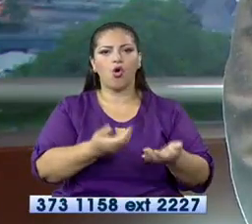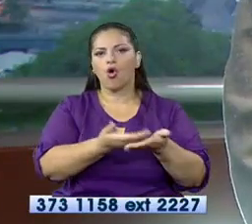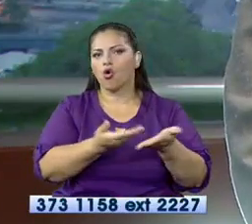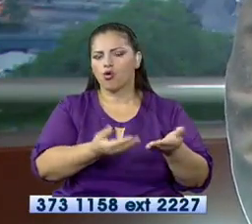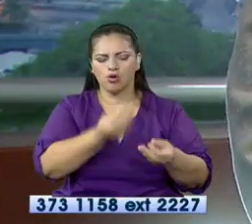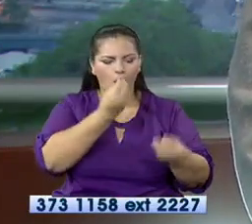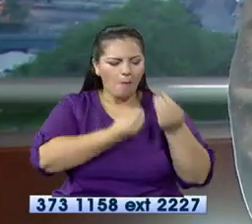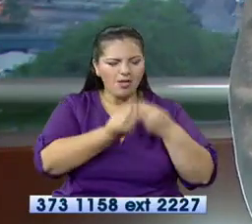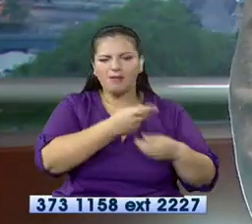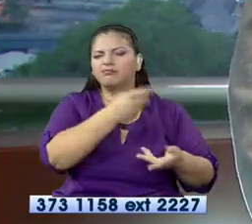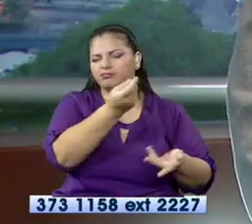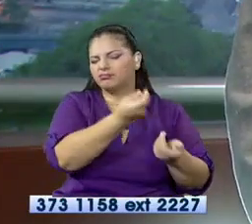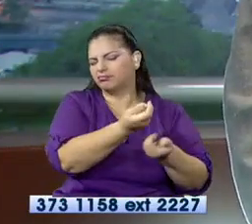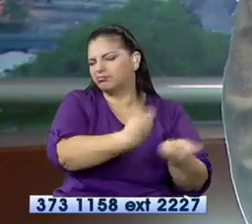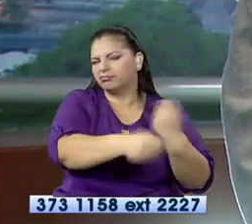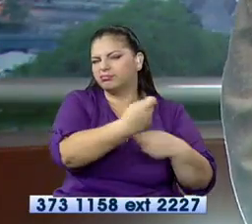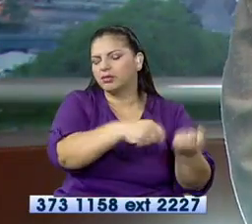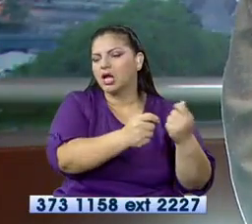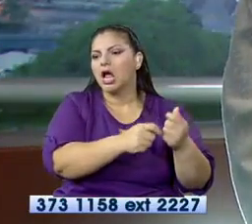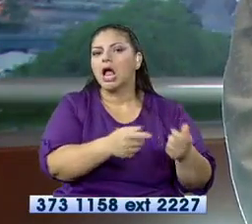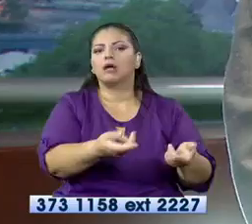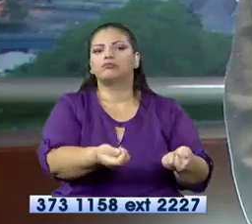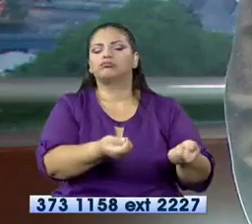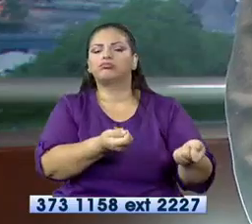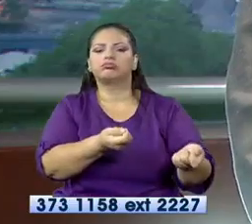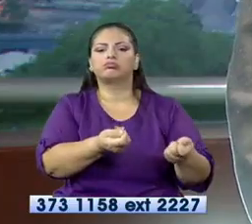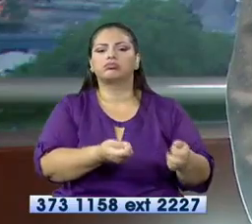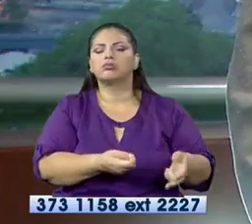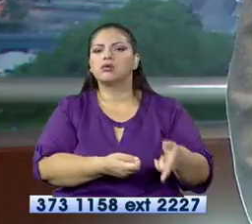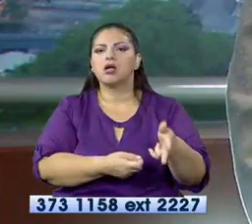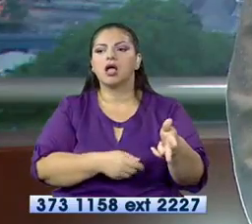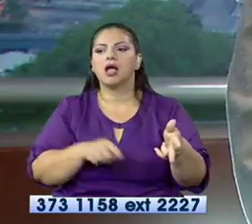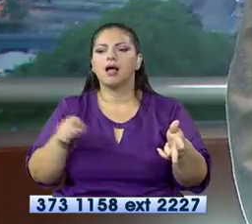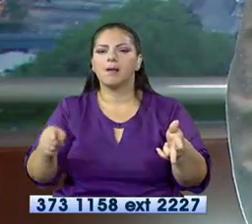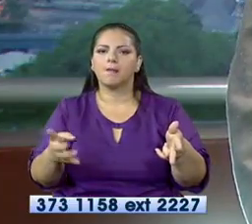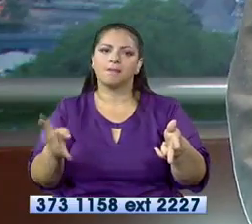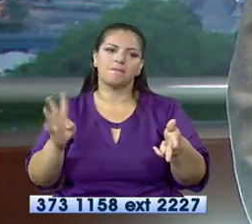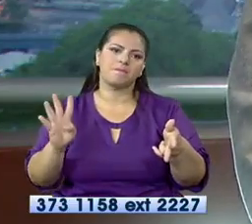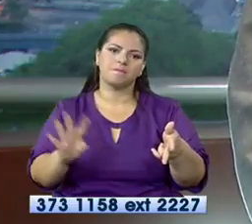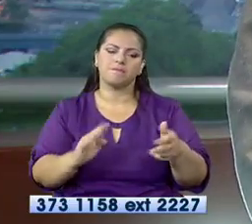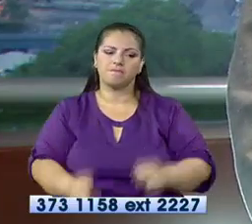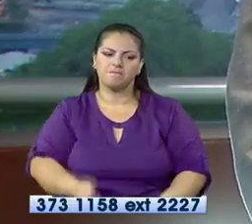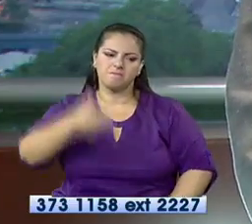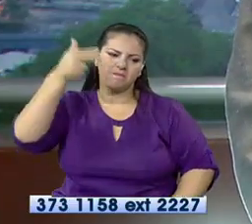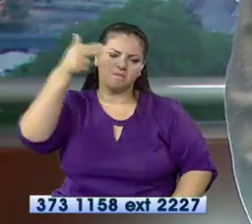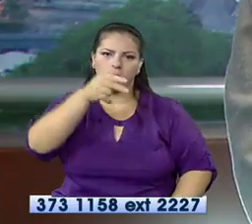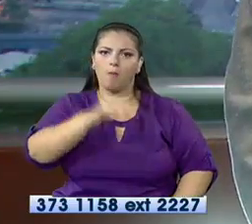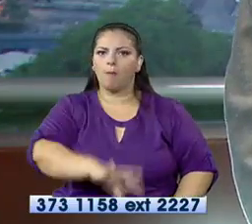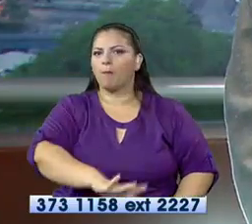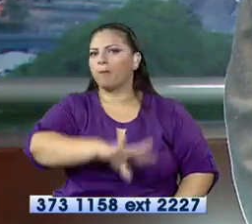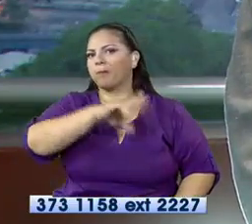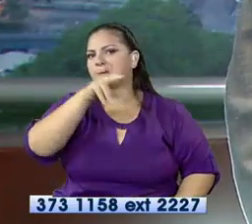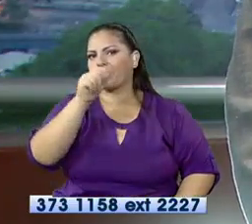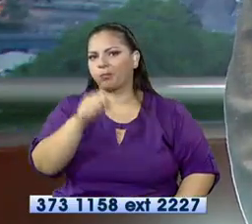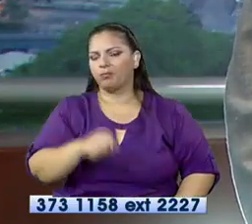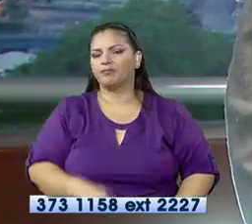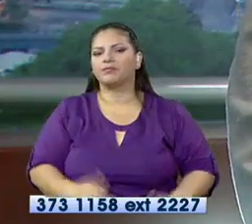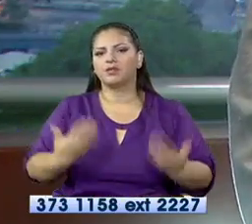Guayaquil. Trabajos de inteligencia policial permitieron desarticular esta supuesta banda delictiva.